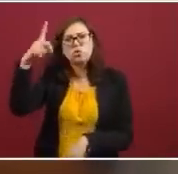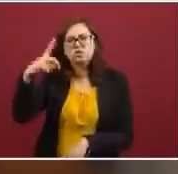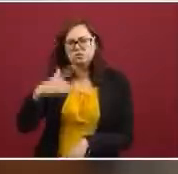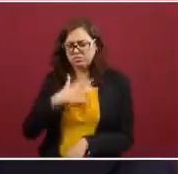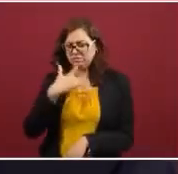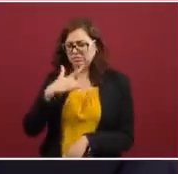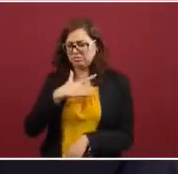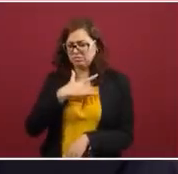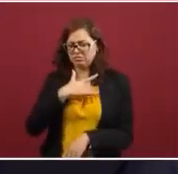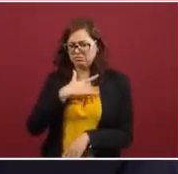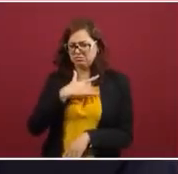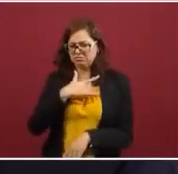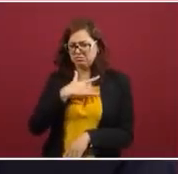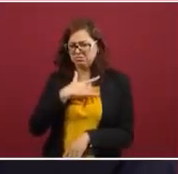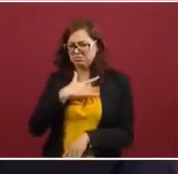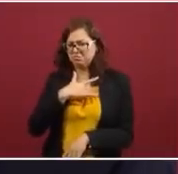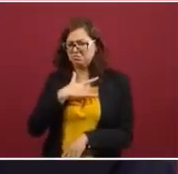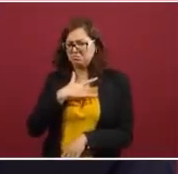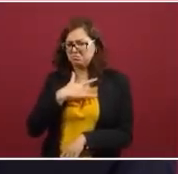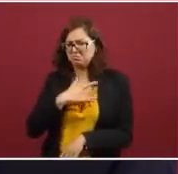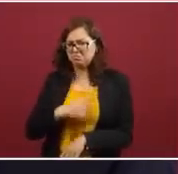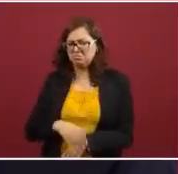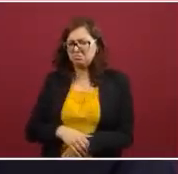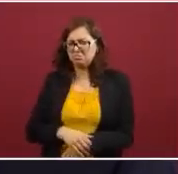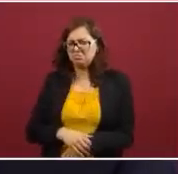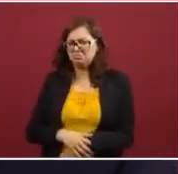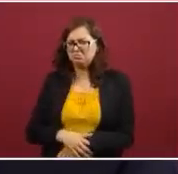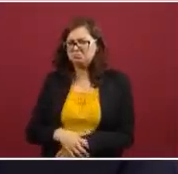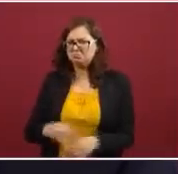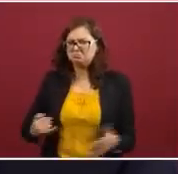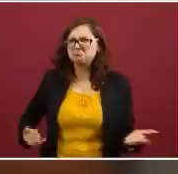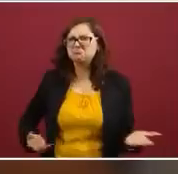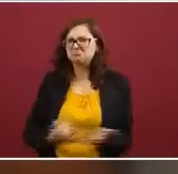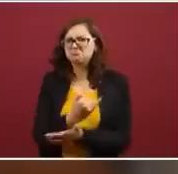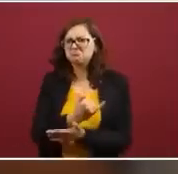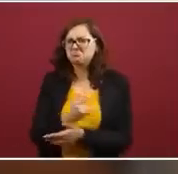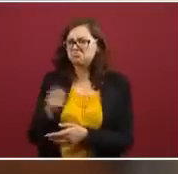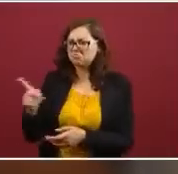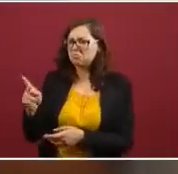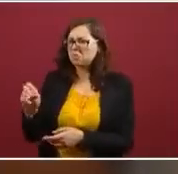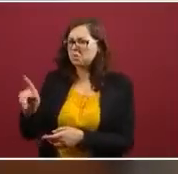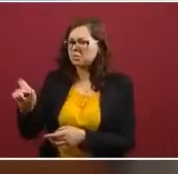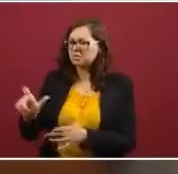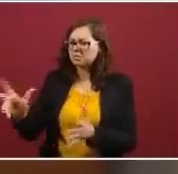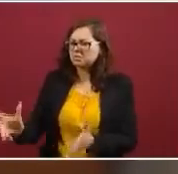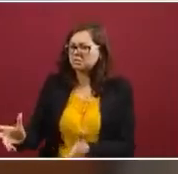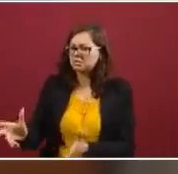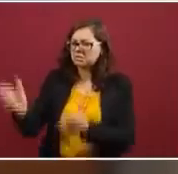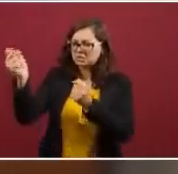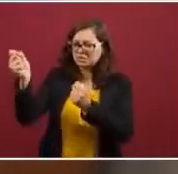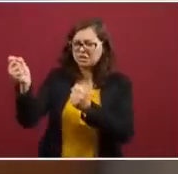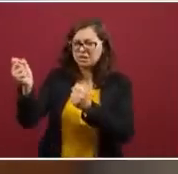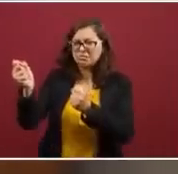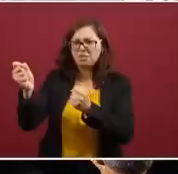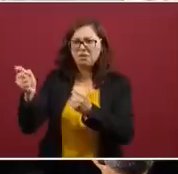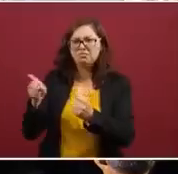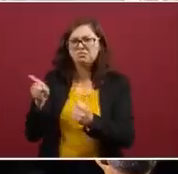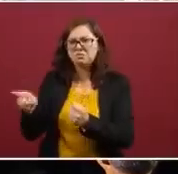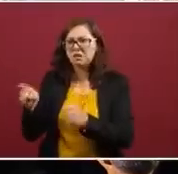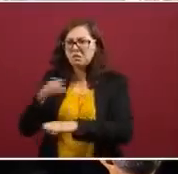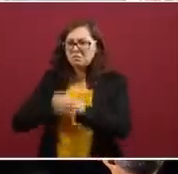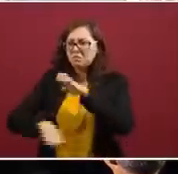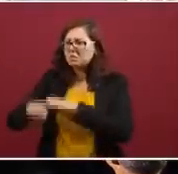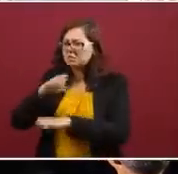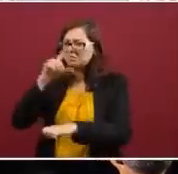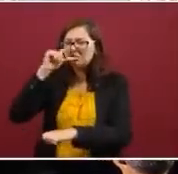y apoyaran a semejante decisión de rescatar a una empresa que prácticamente se quedó en huesos? Si